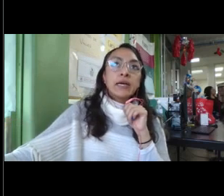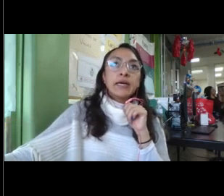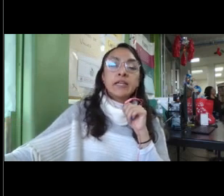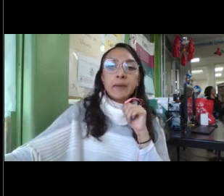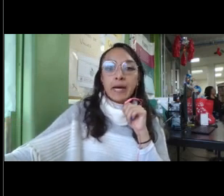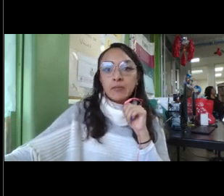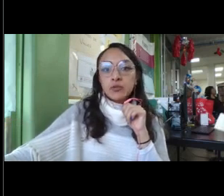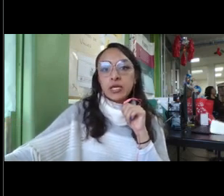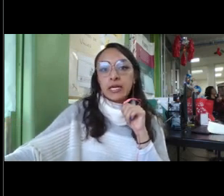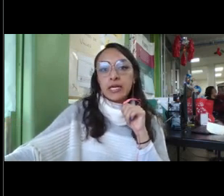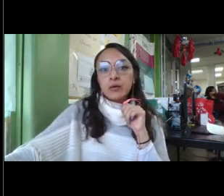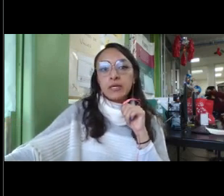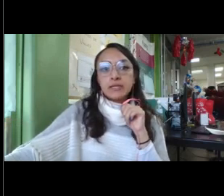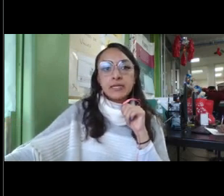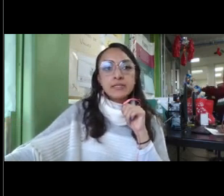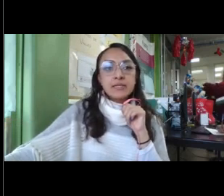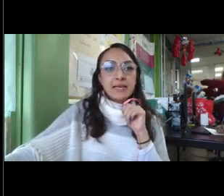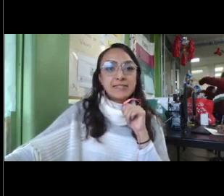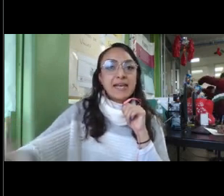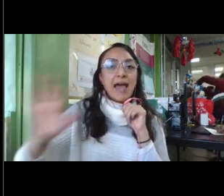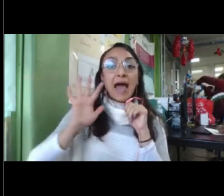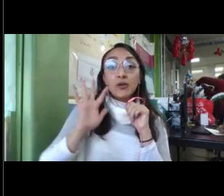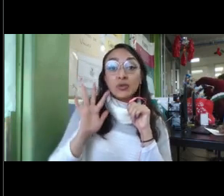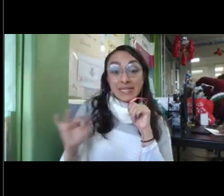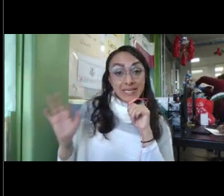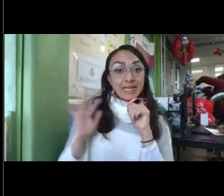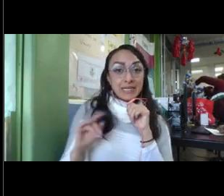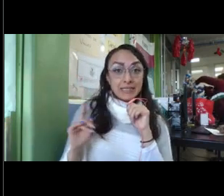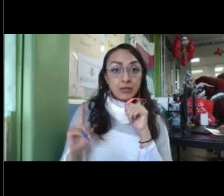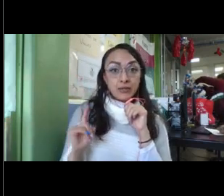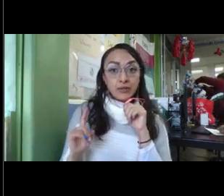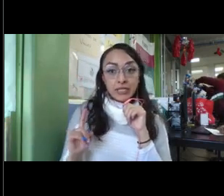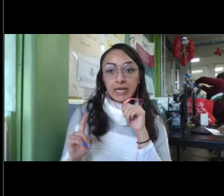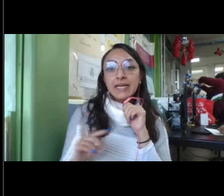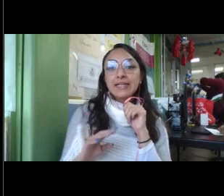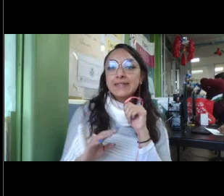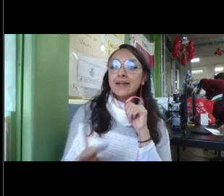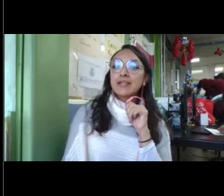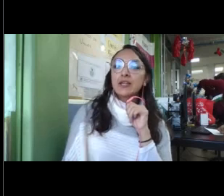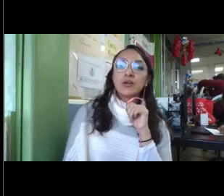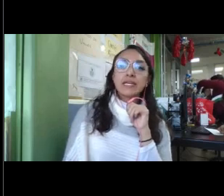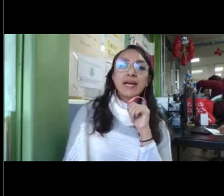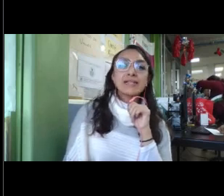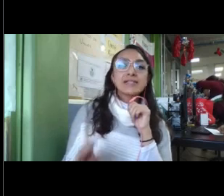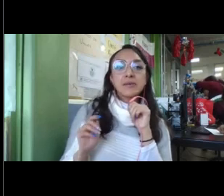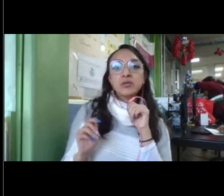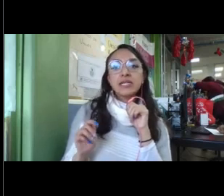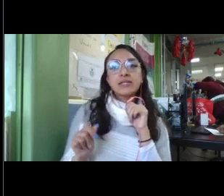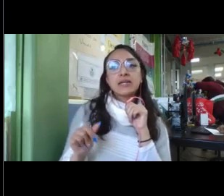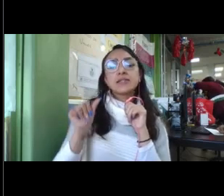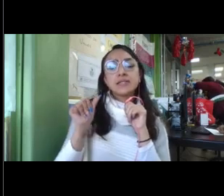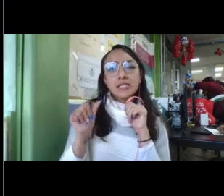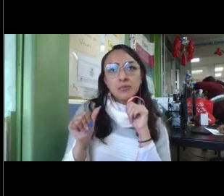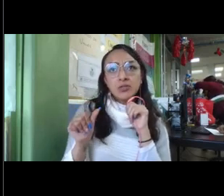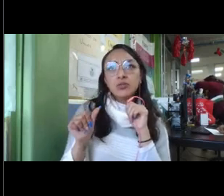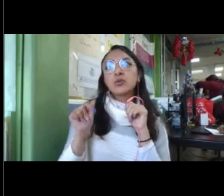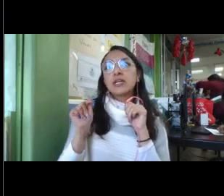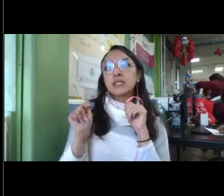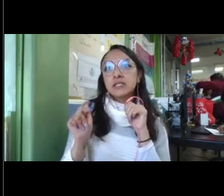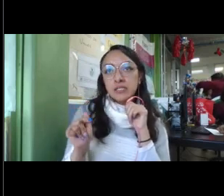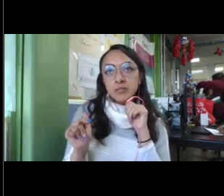Algo que trabajamos en la lengua de señas es, al utilizar la dactilología, esta dactilología se va a utilizar